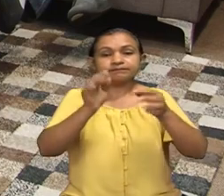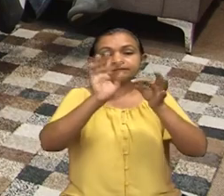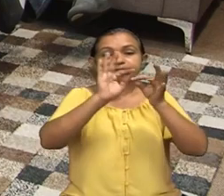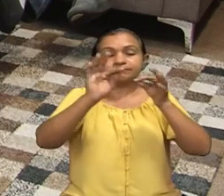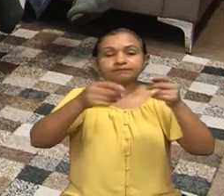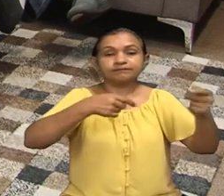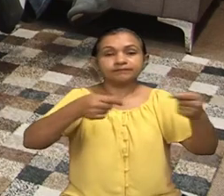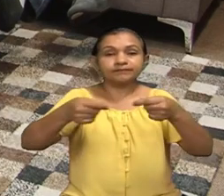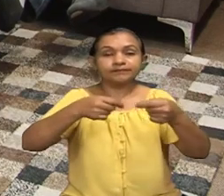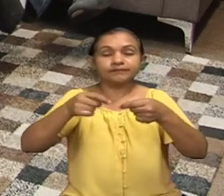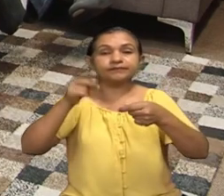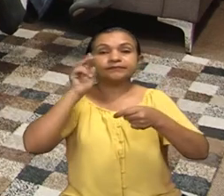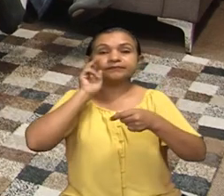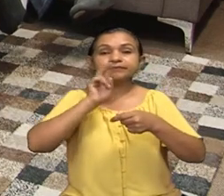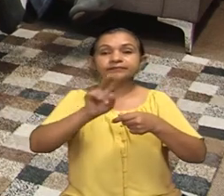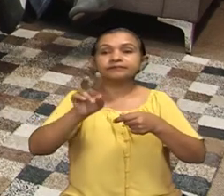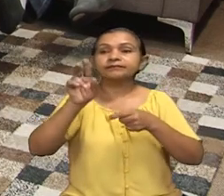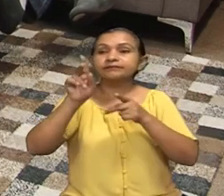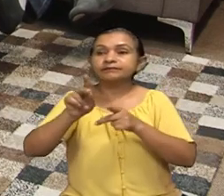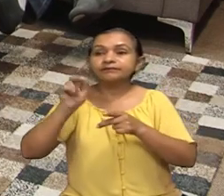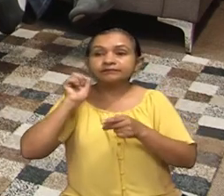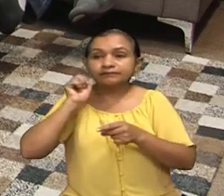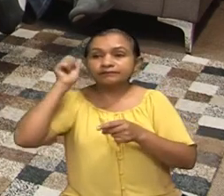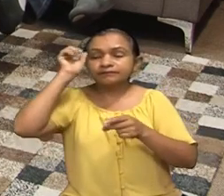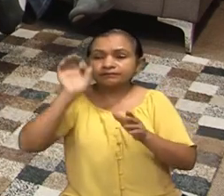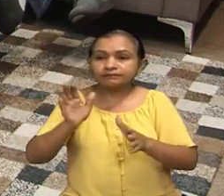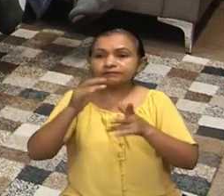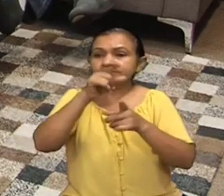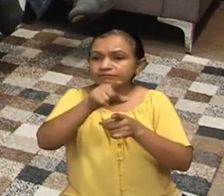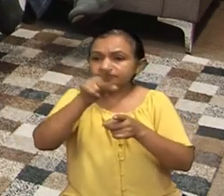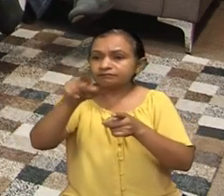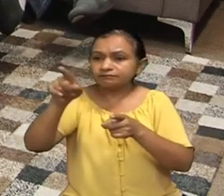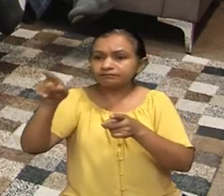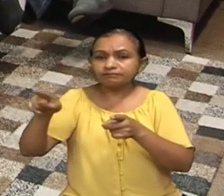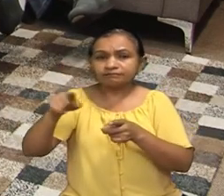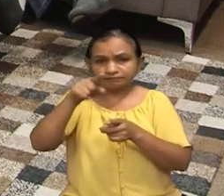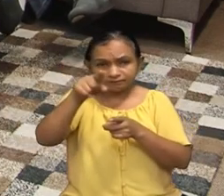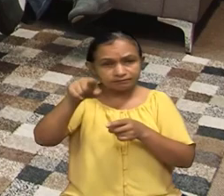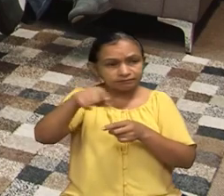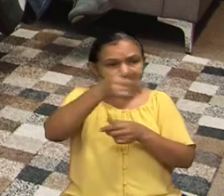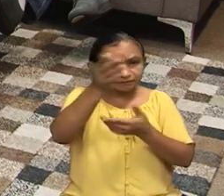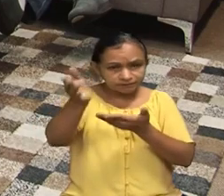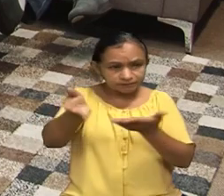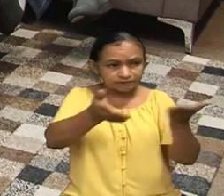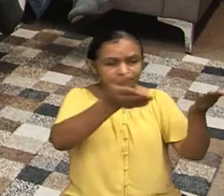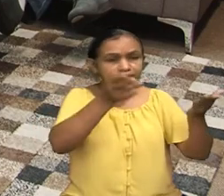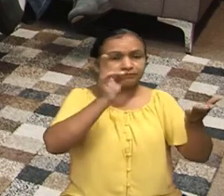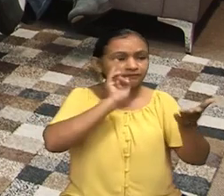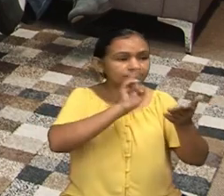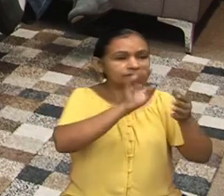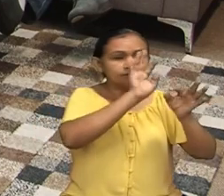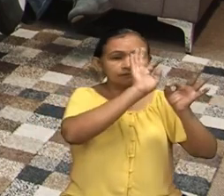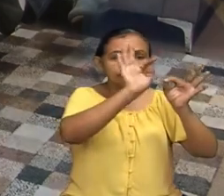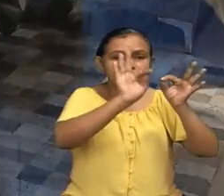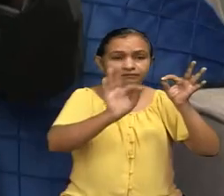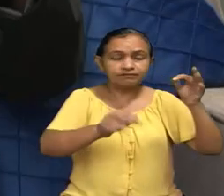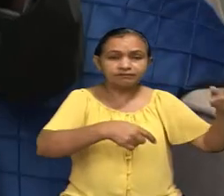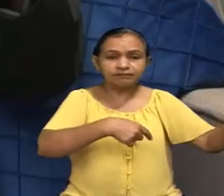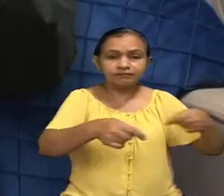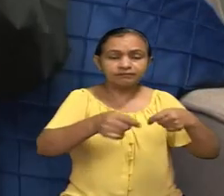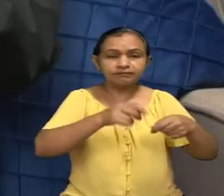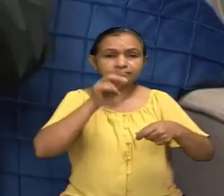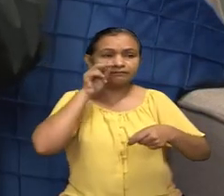de la economía familiar son de personas adultas mayores. Así es. O sea, vos te vas a la feria y mirás